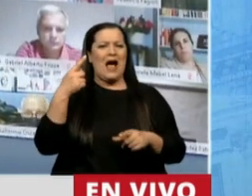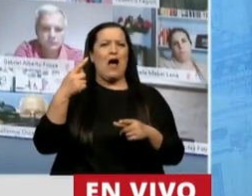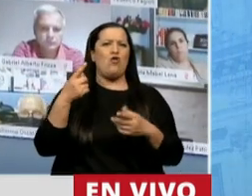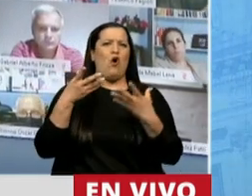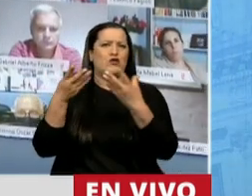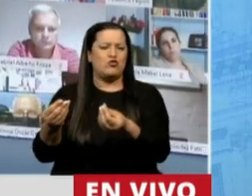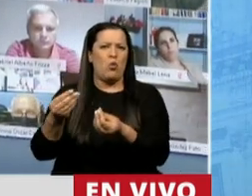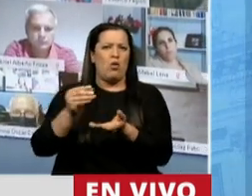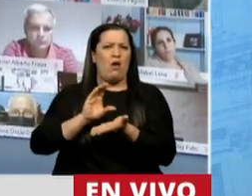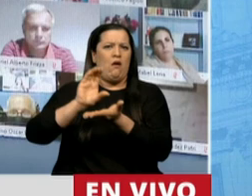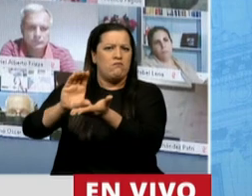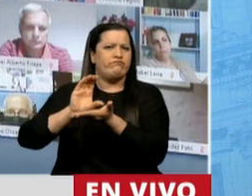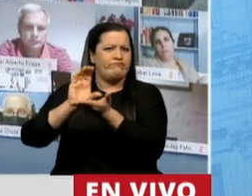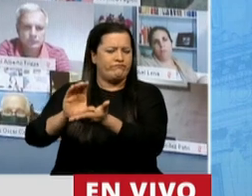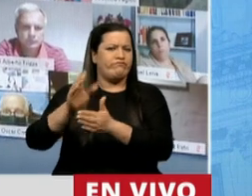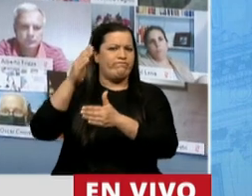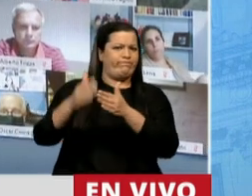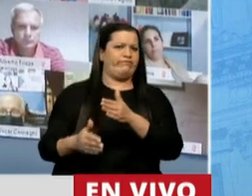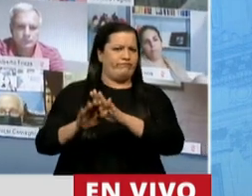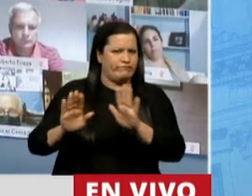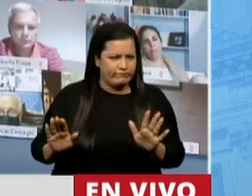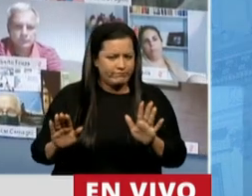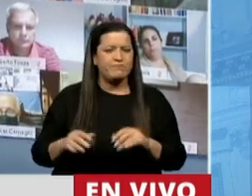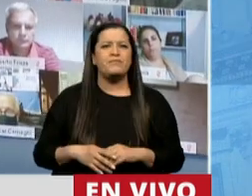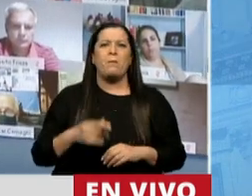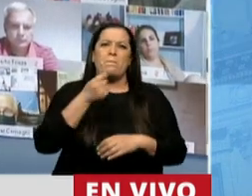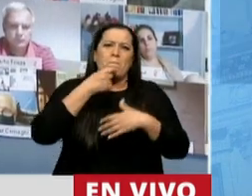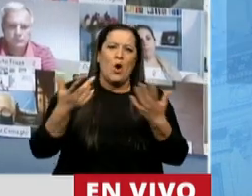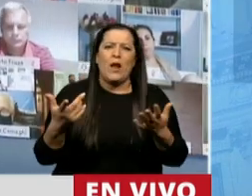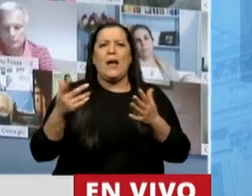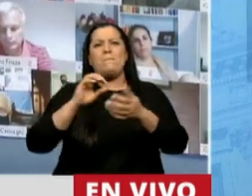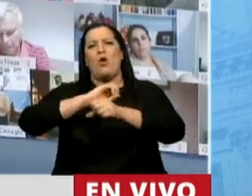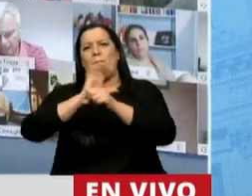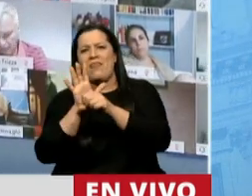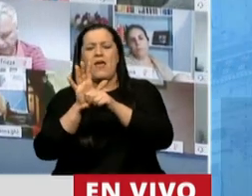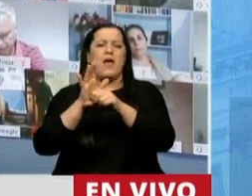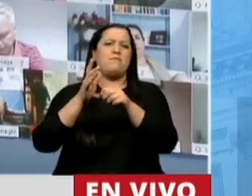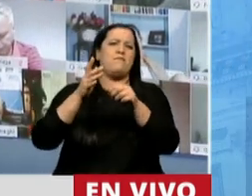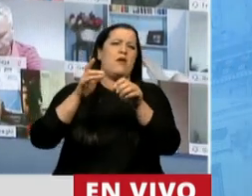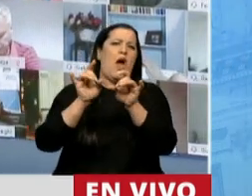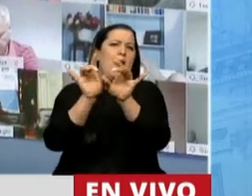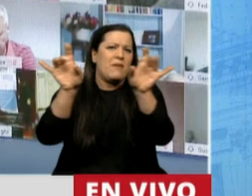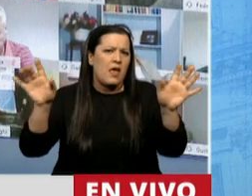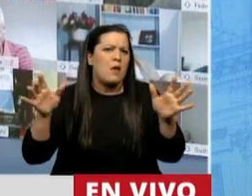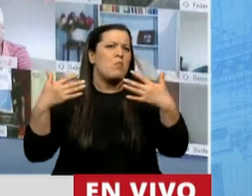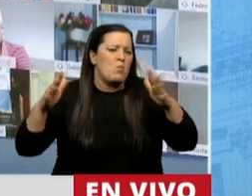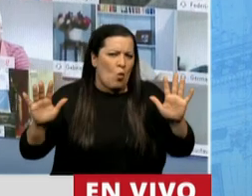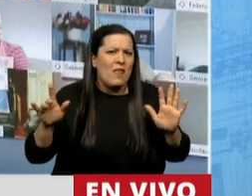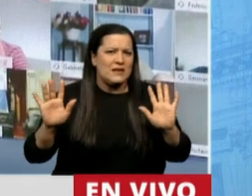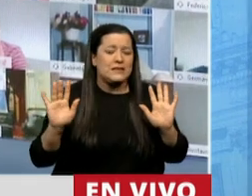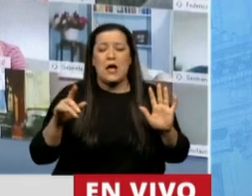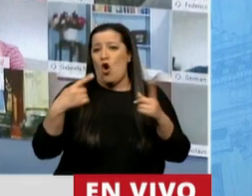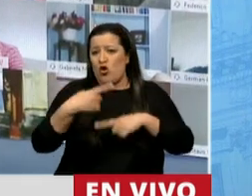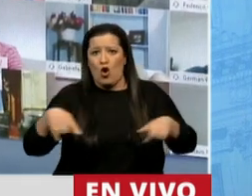financiera que brinda al Estado nacional en determinadas circunstancias como puede ser una epidemia una pandemia catástrofes o razones de